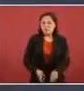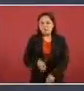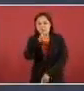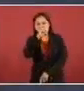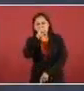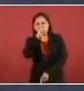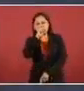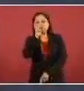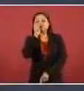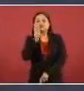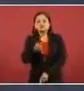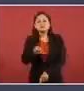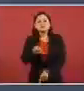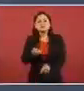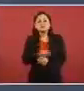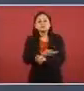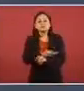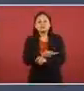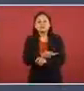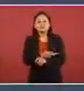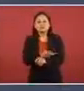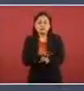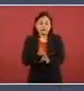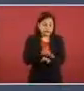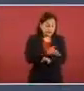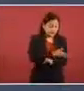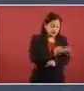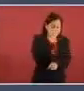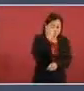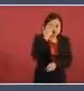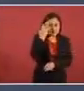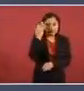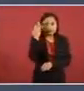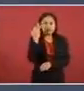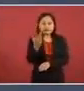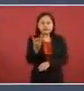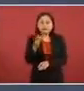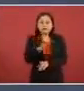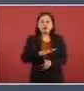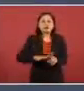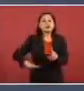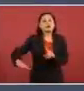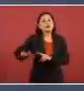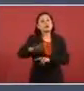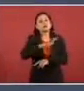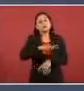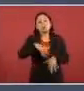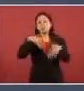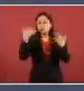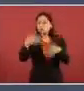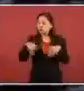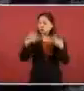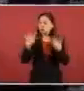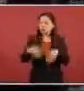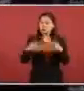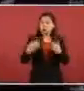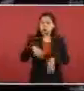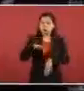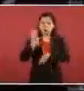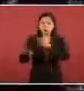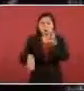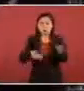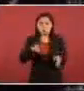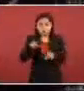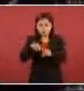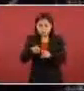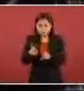sexenio ostenta la mayor letalidad en combate desde la Revolución